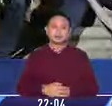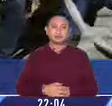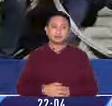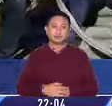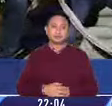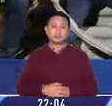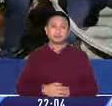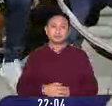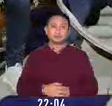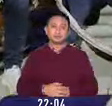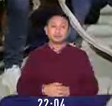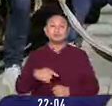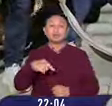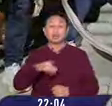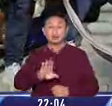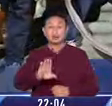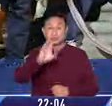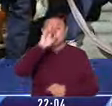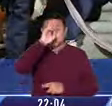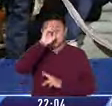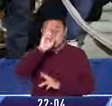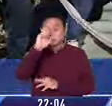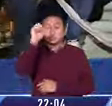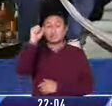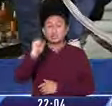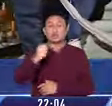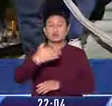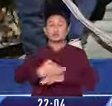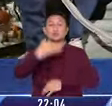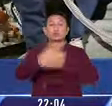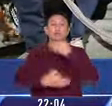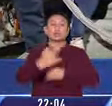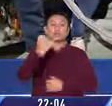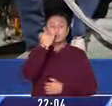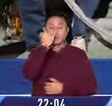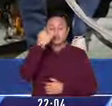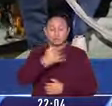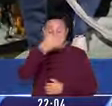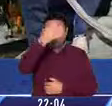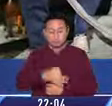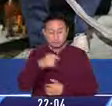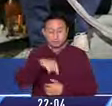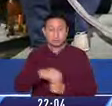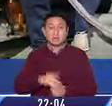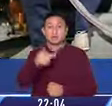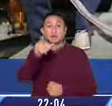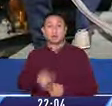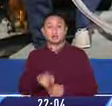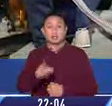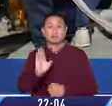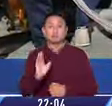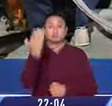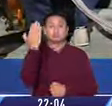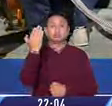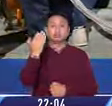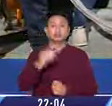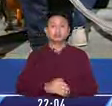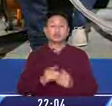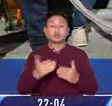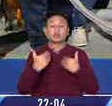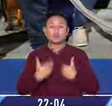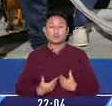se ha vulnerado ningún derecho. Se ha aplicado la justicia indígena como es debido, con la intención de restauración en alma, cuerpo